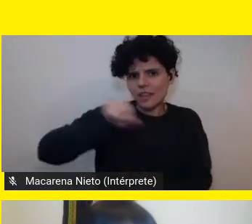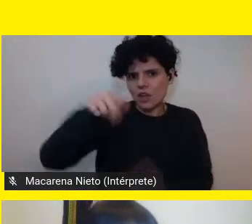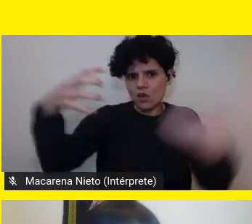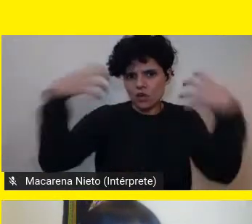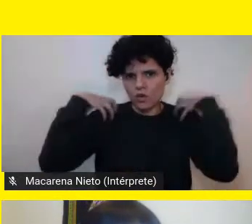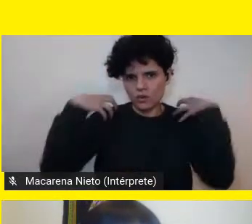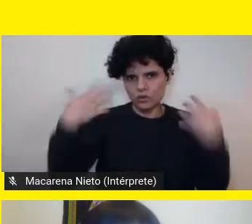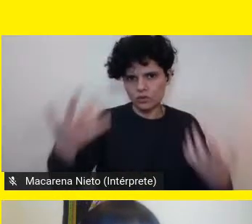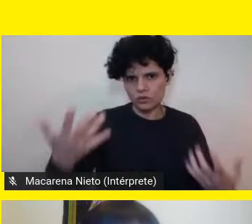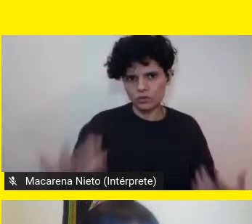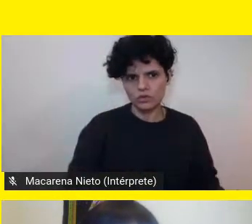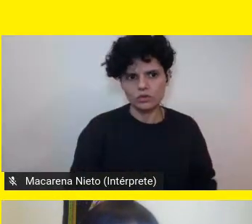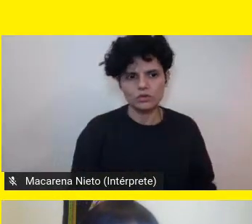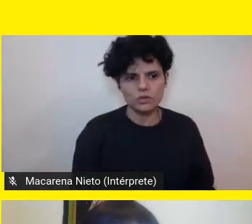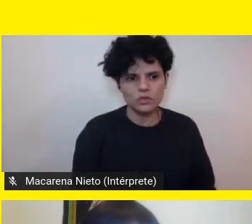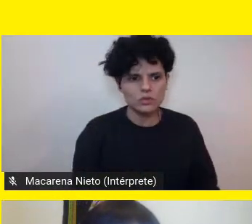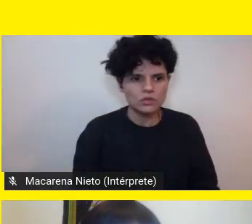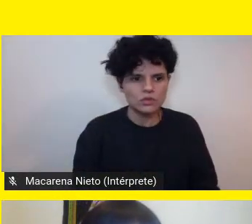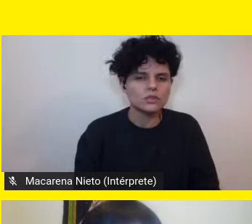Francisco.